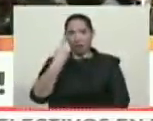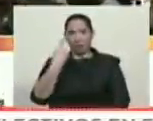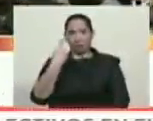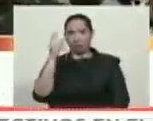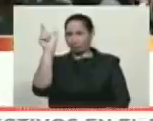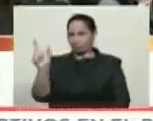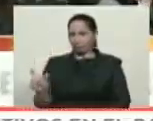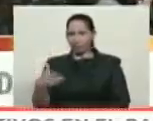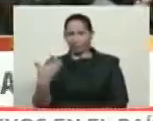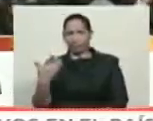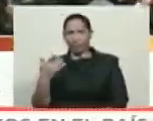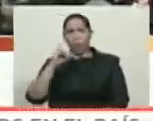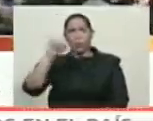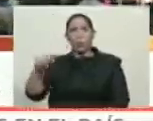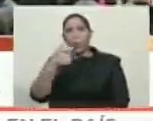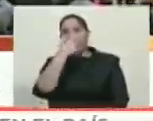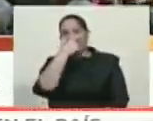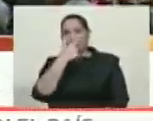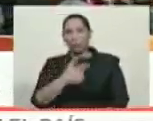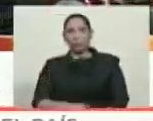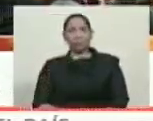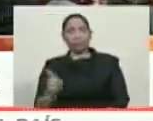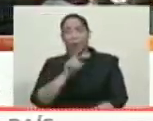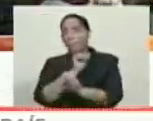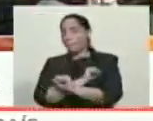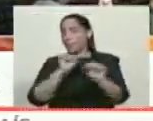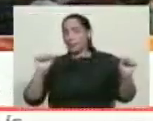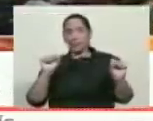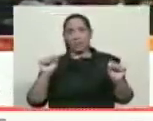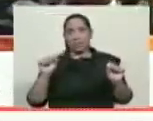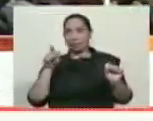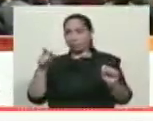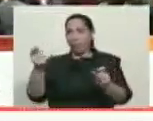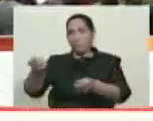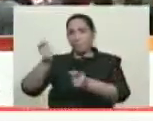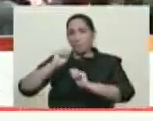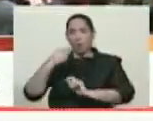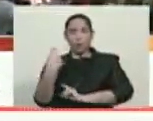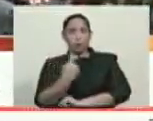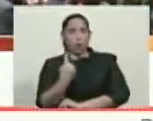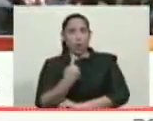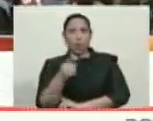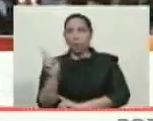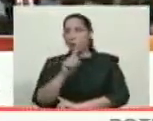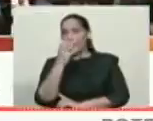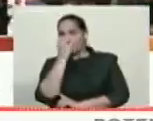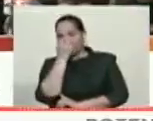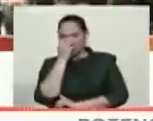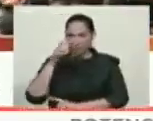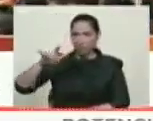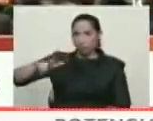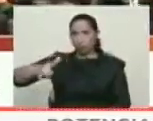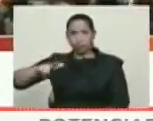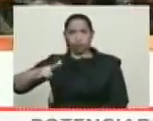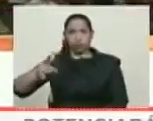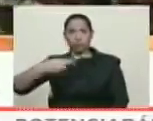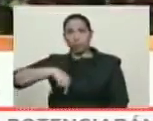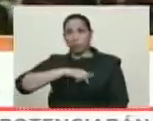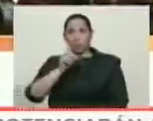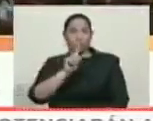lo vamos a permitir, ni autoproclamados, ni payasos, ni títeres lo vamos a